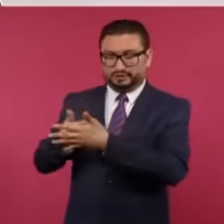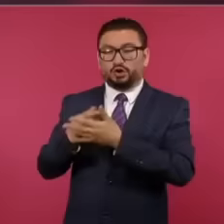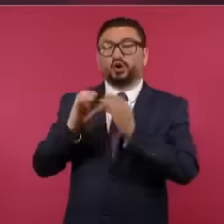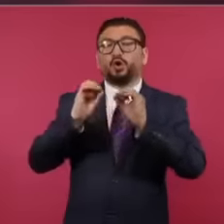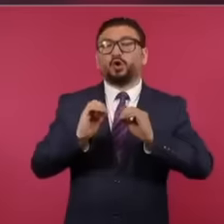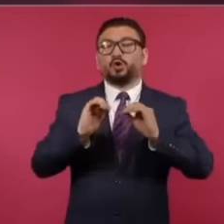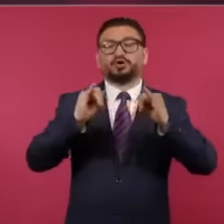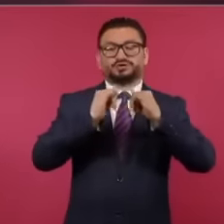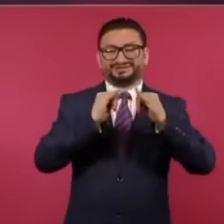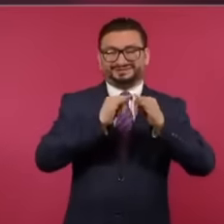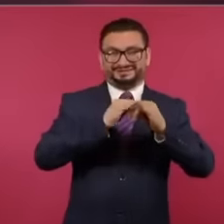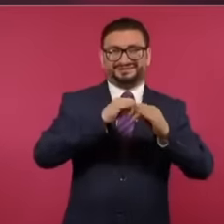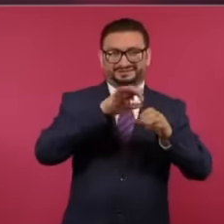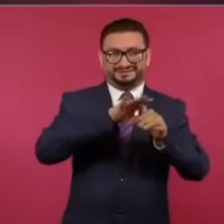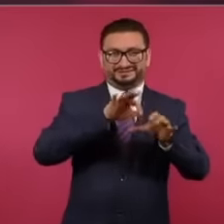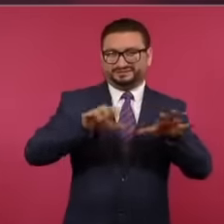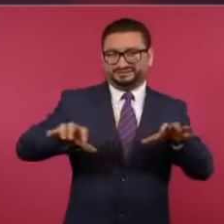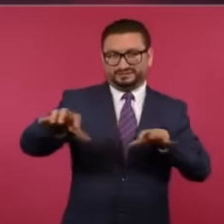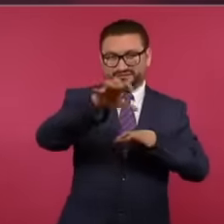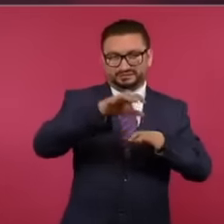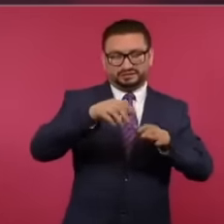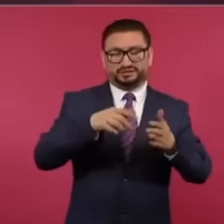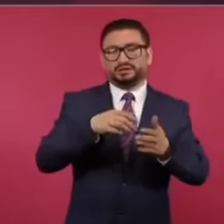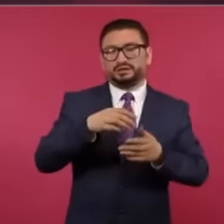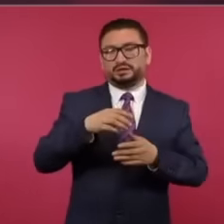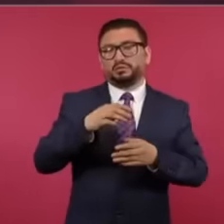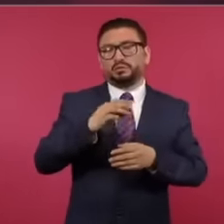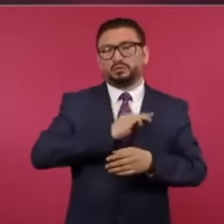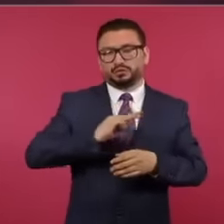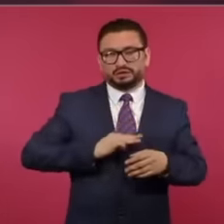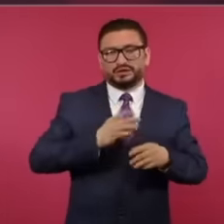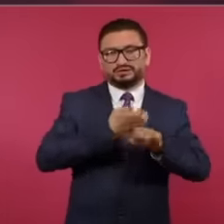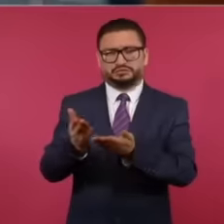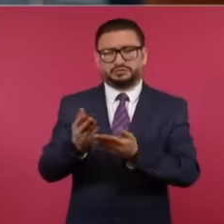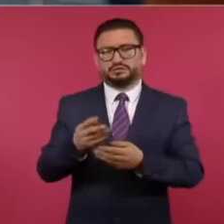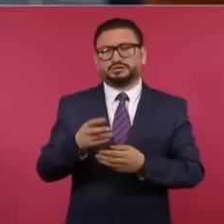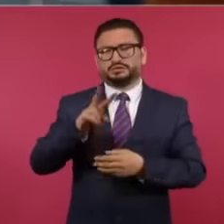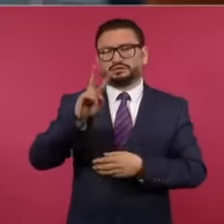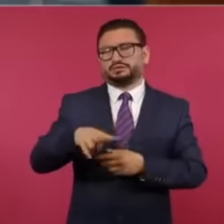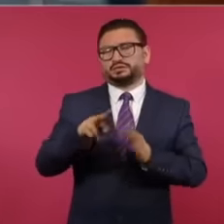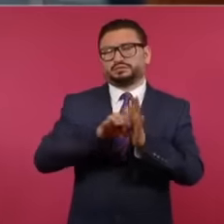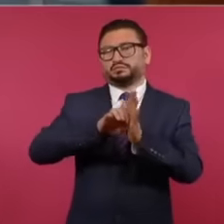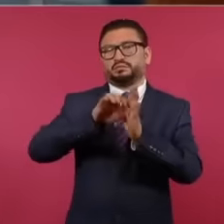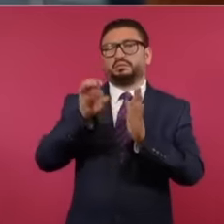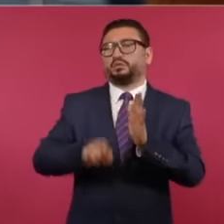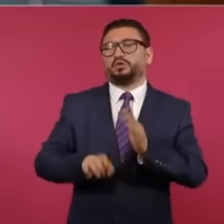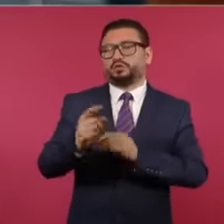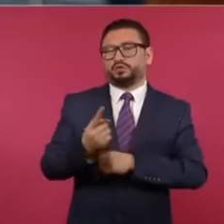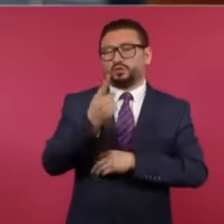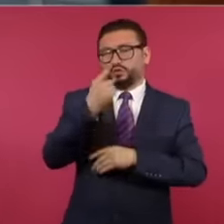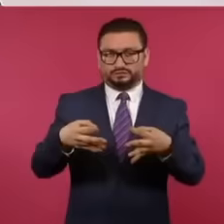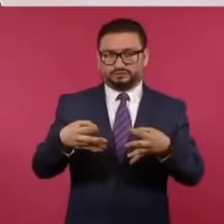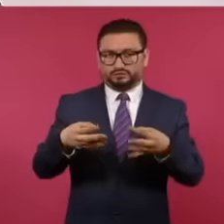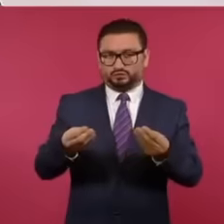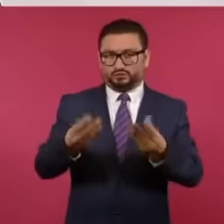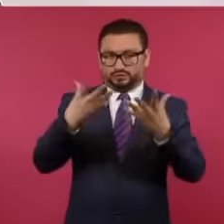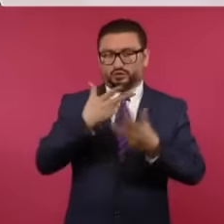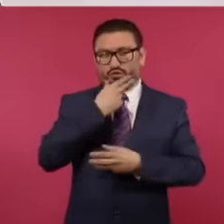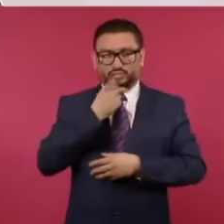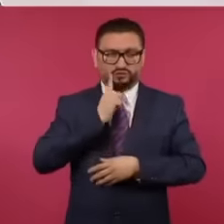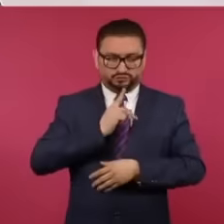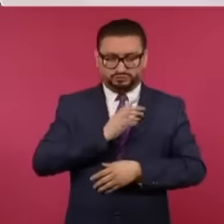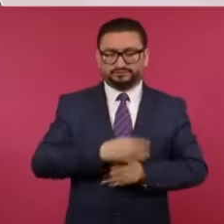institutos electorales locales. Esto es el número oficial de candidatas y